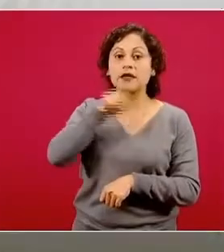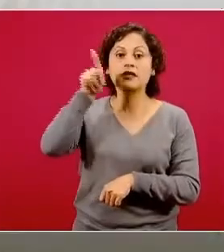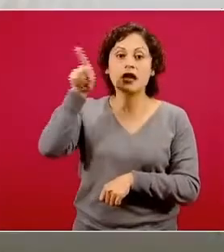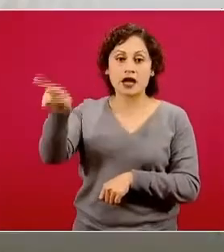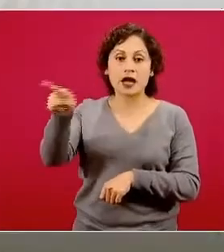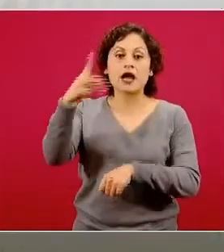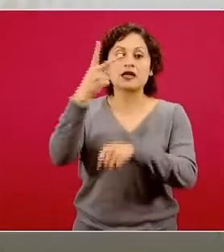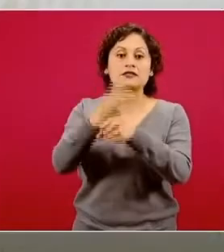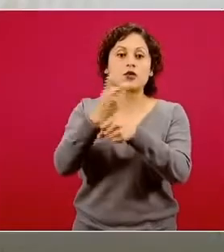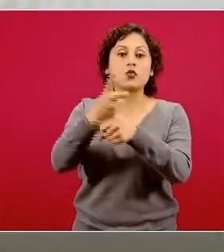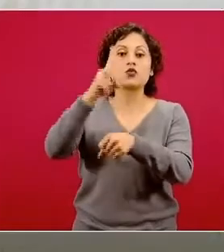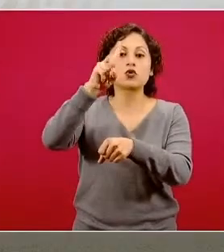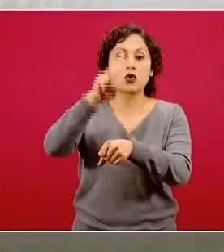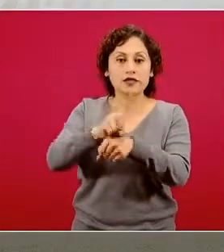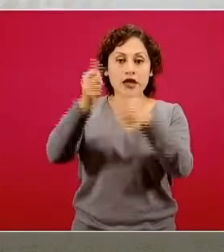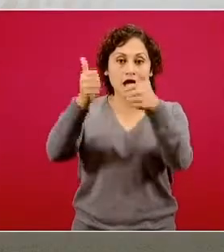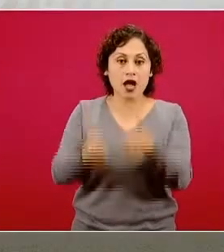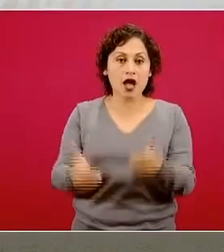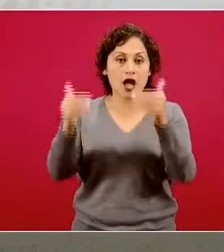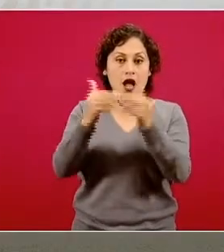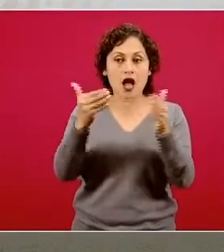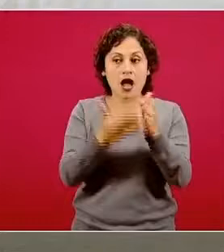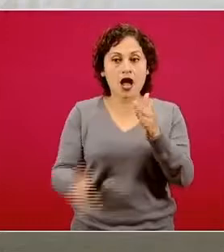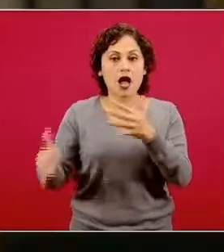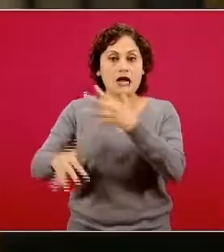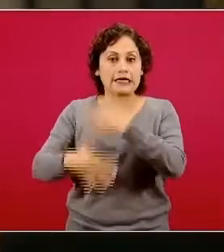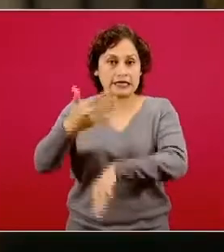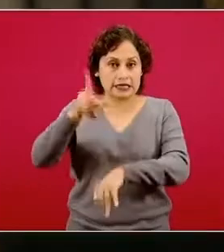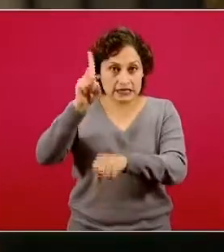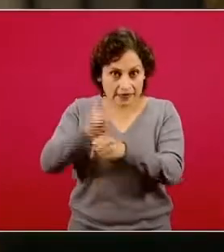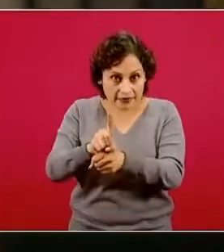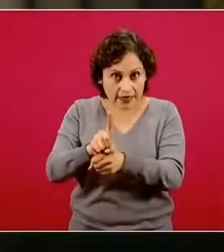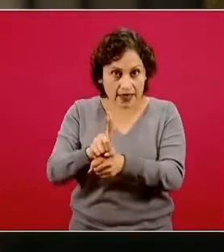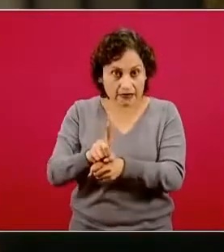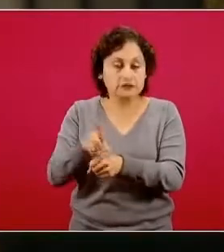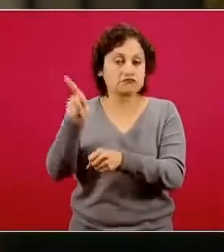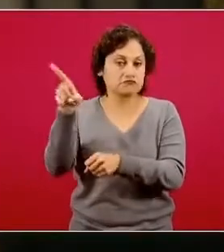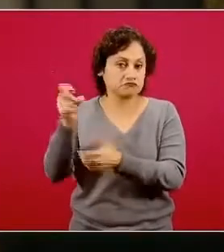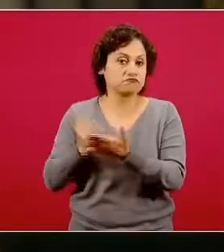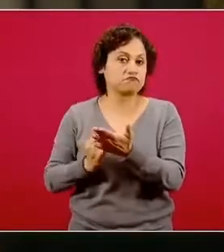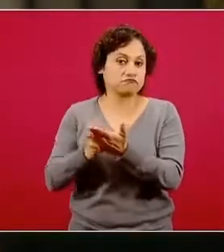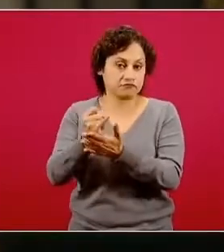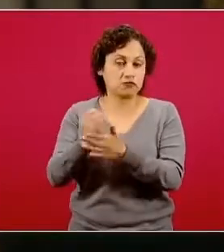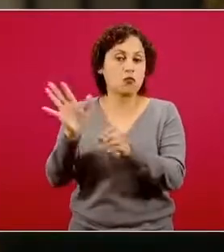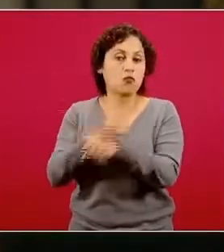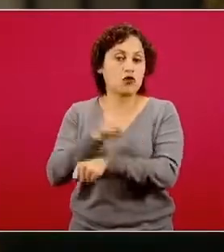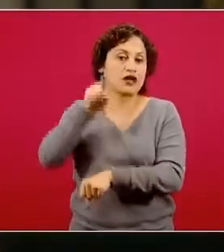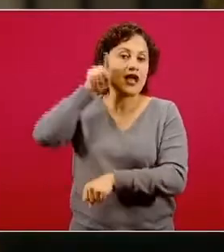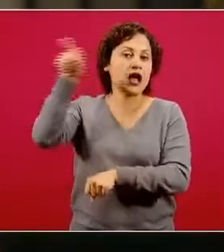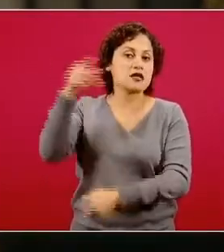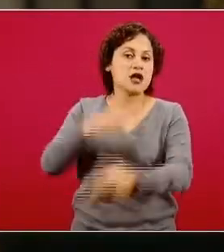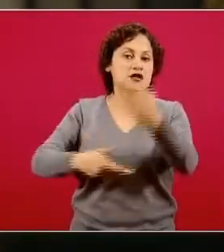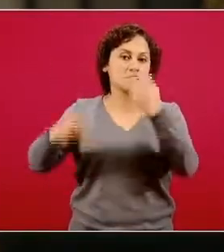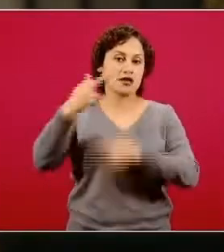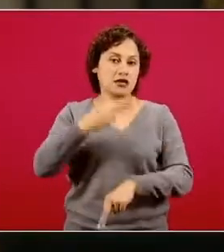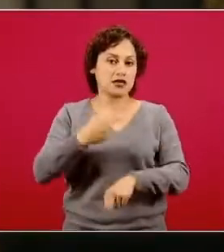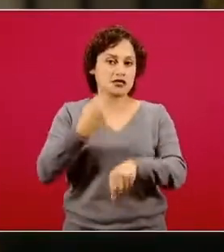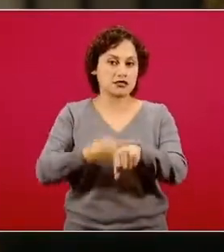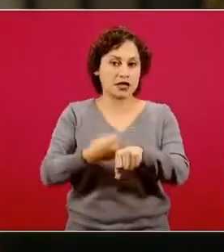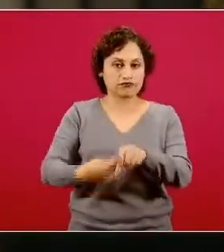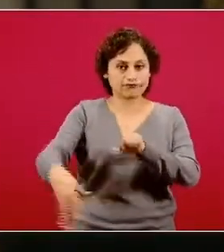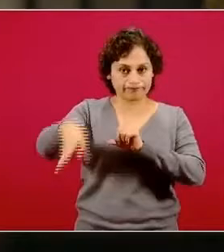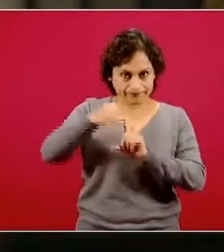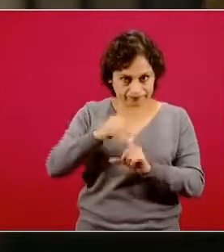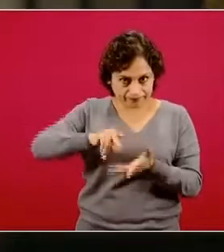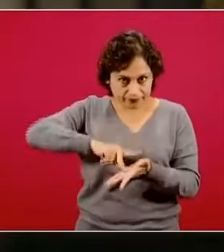por 15 días, que pueden ser prorrogables ante la ola de rebrotes. Aquí en México se tiene contemplado